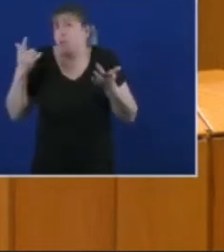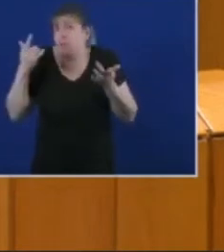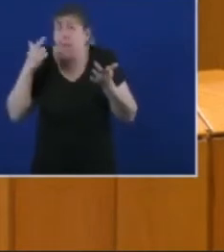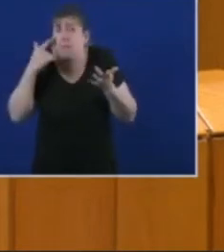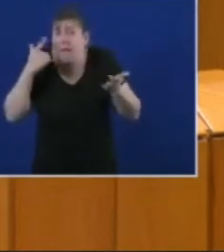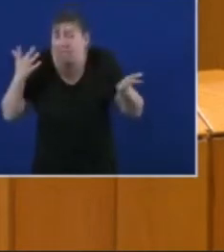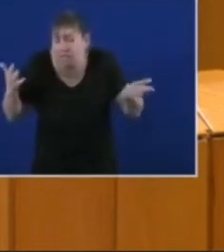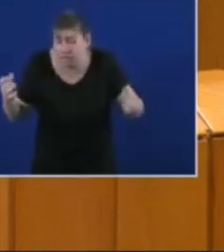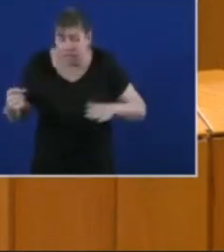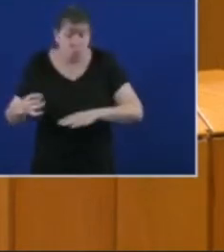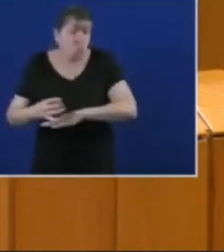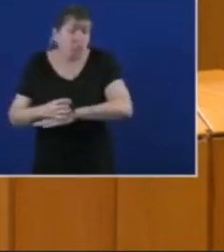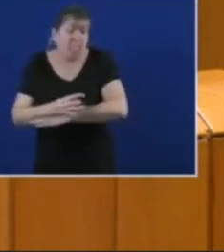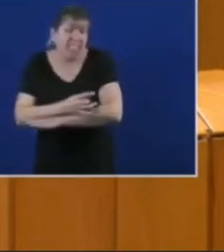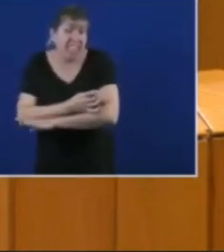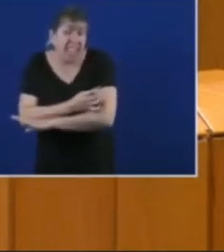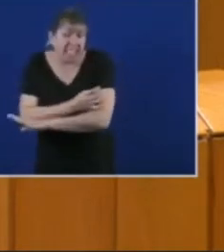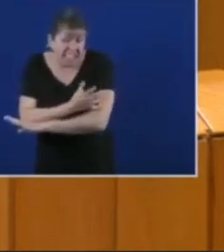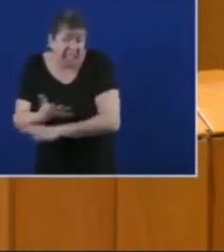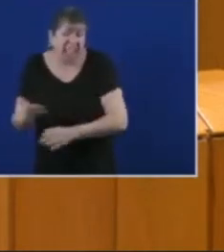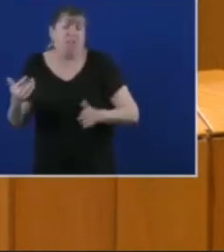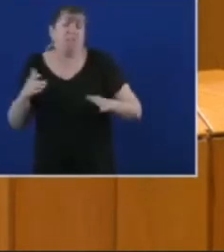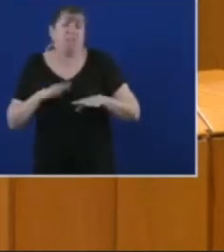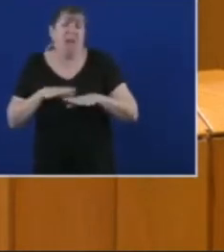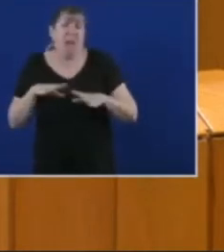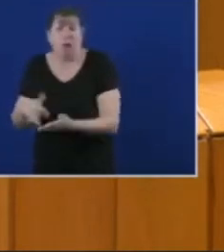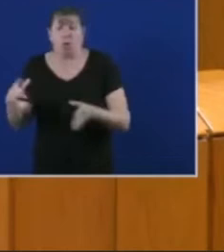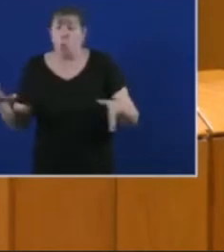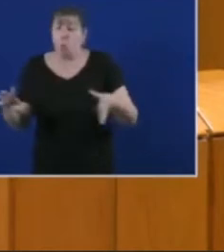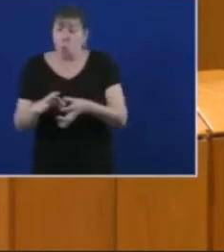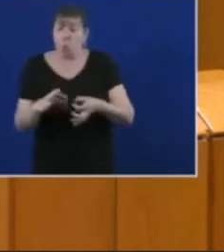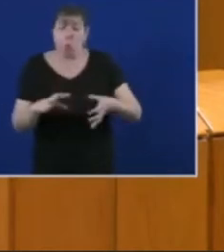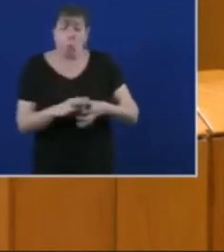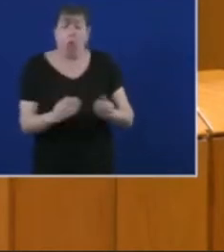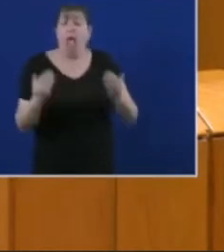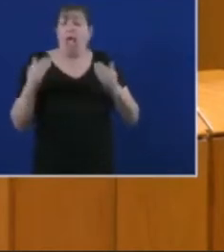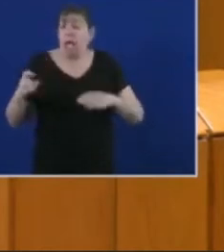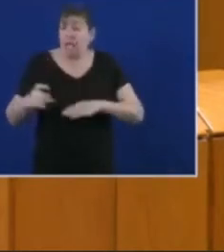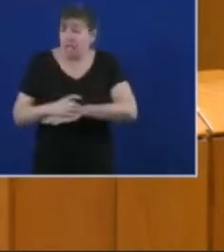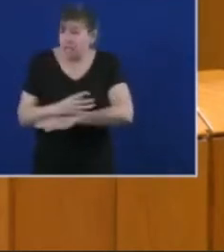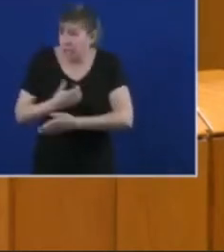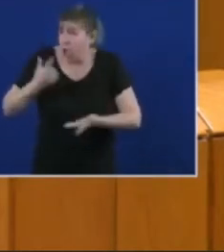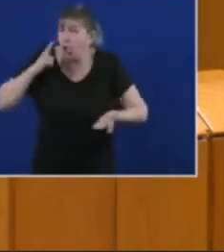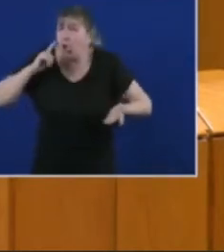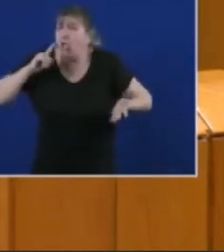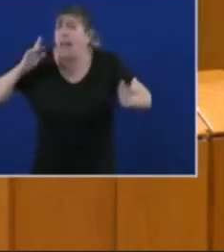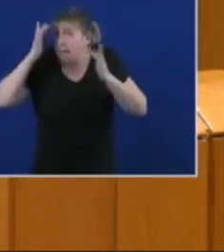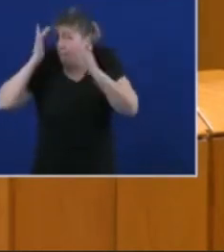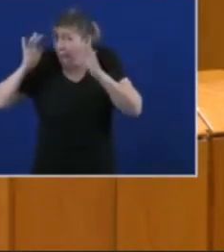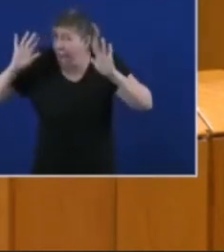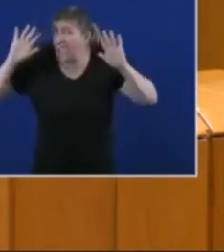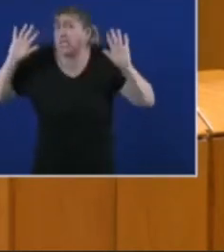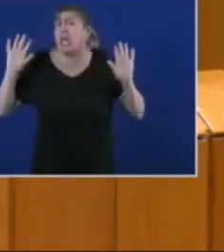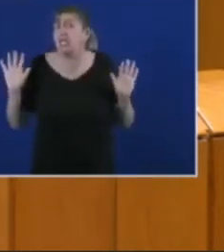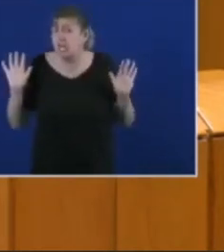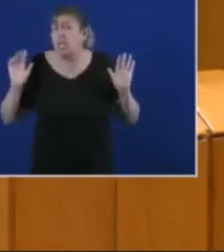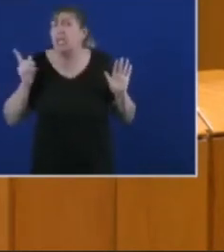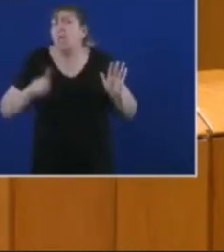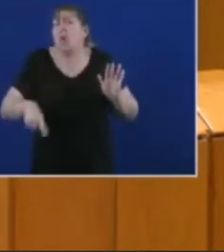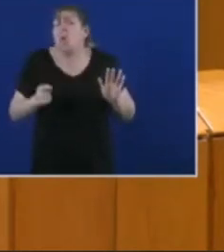e aeropuertos, versión plurilingüe, como calquera país europeo, é controlar, eu que sei, as infraestruturas deste país.